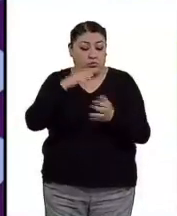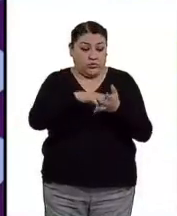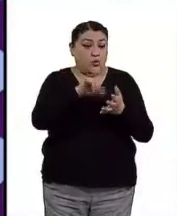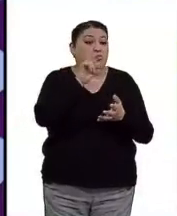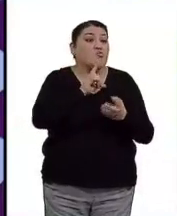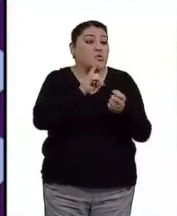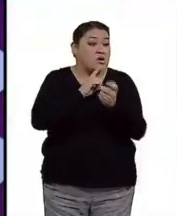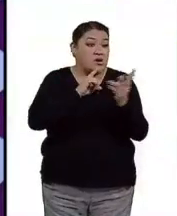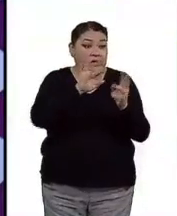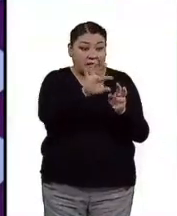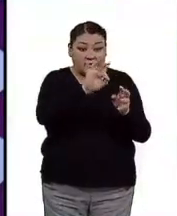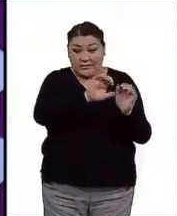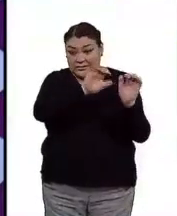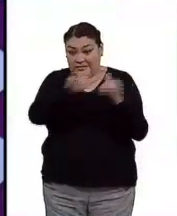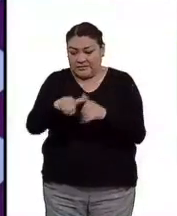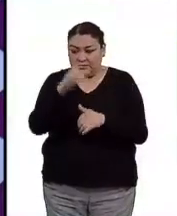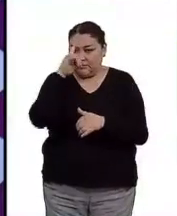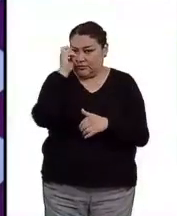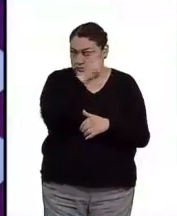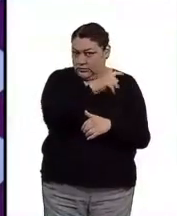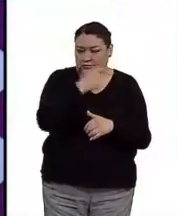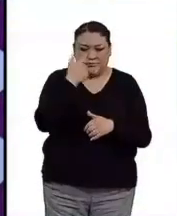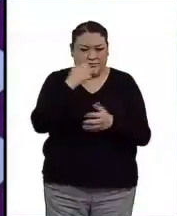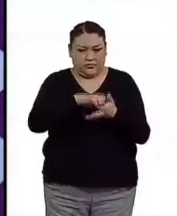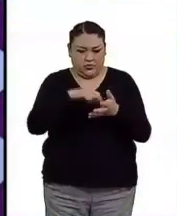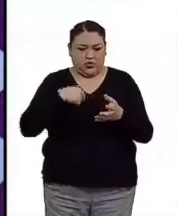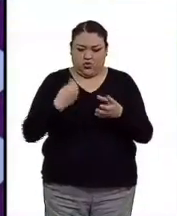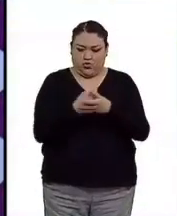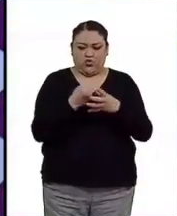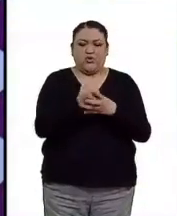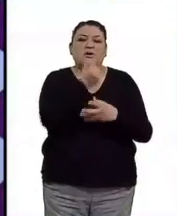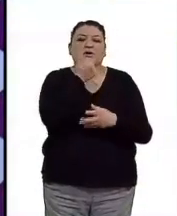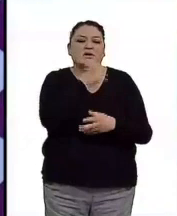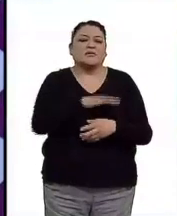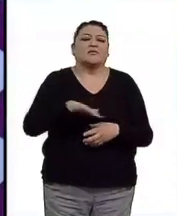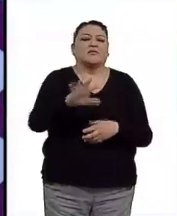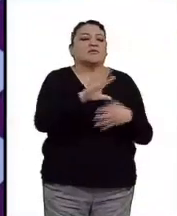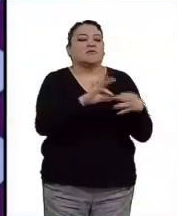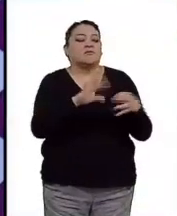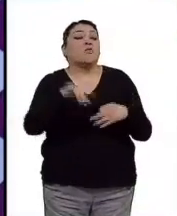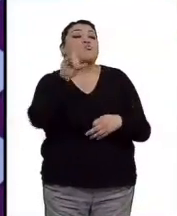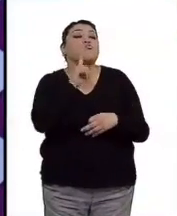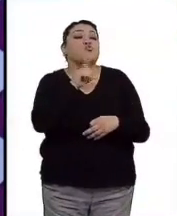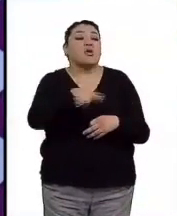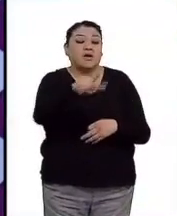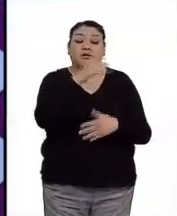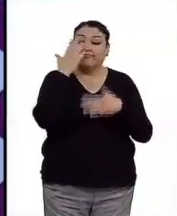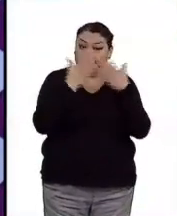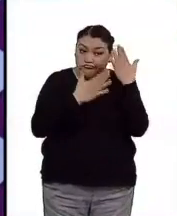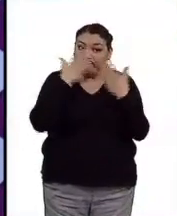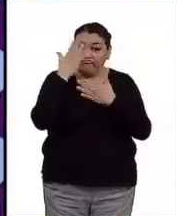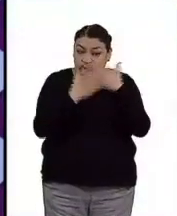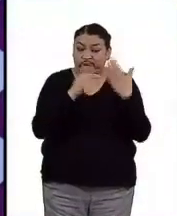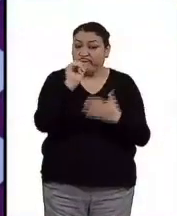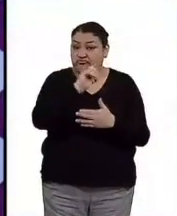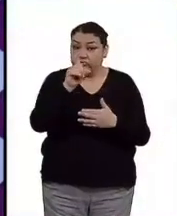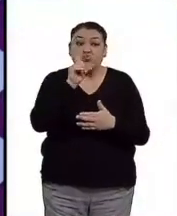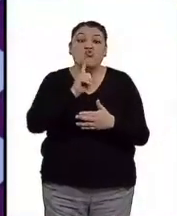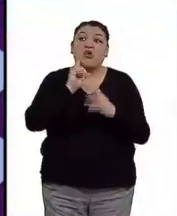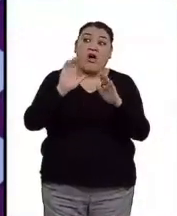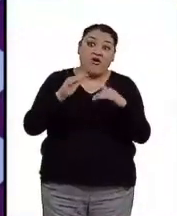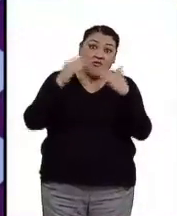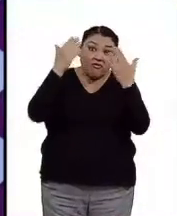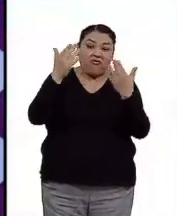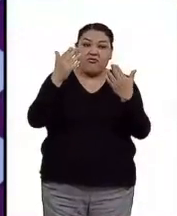mujer. Yo en clase a mis alumnos les digo de broma, ¿no? O sea, chicas, estudien, porque ustedes allá afuera tienen